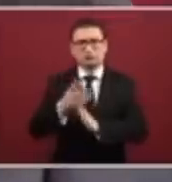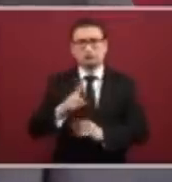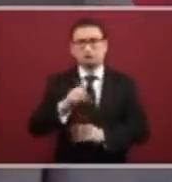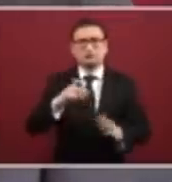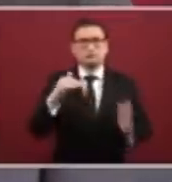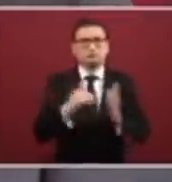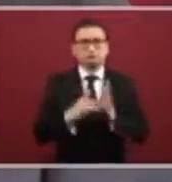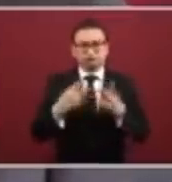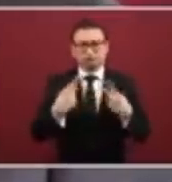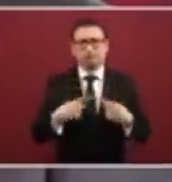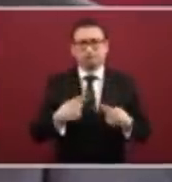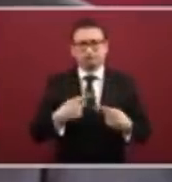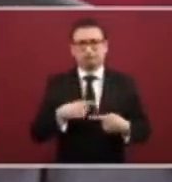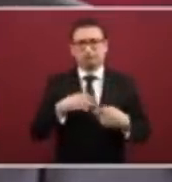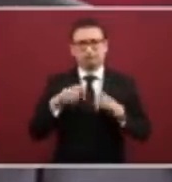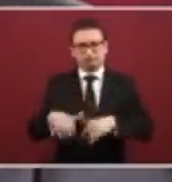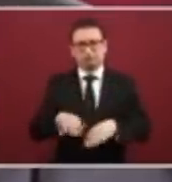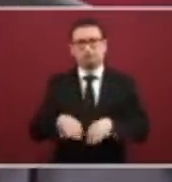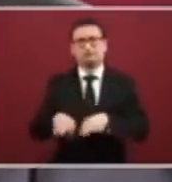y va a estar terminada